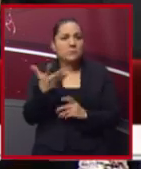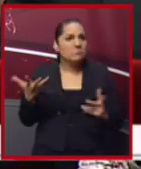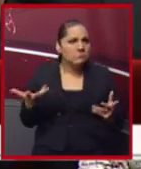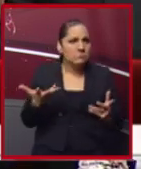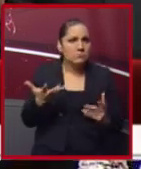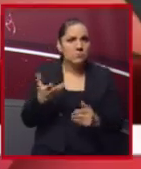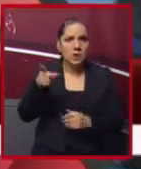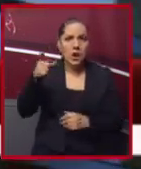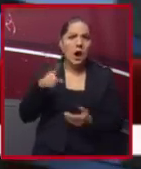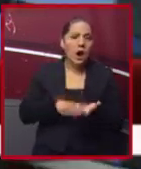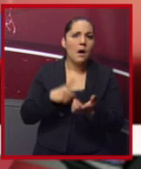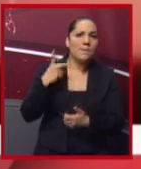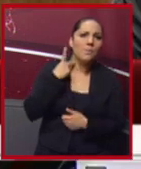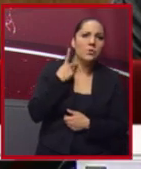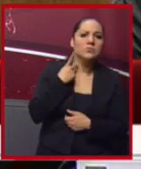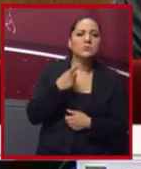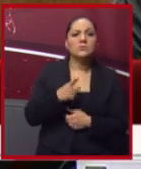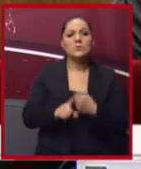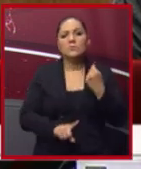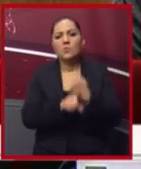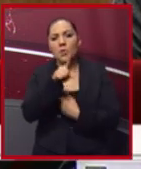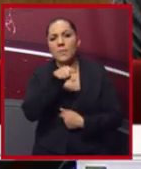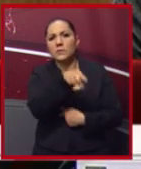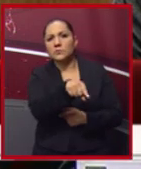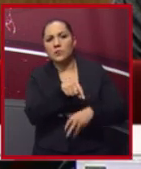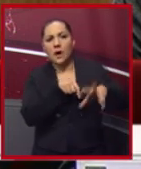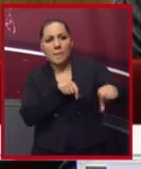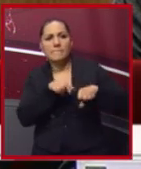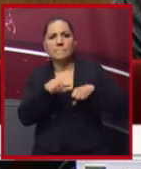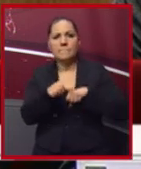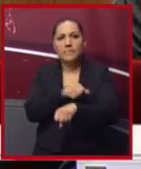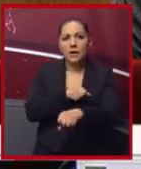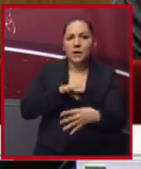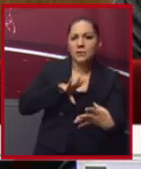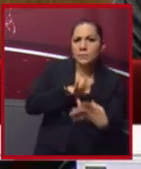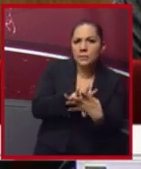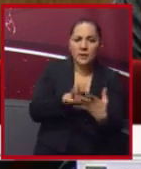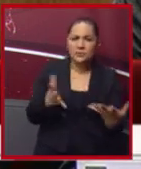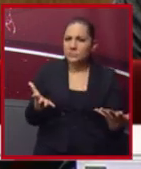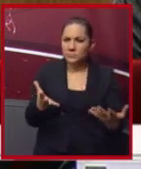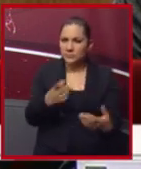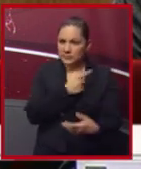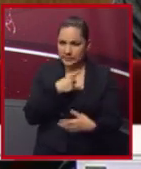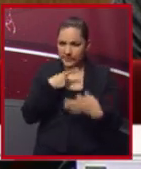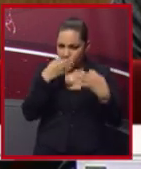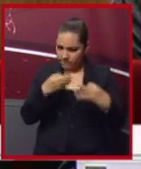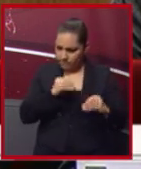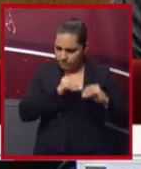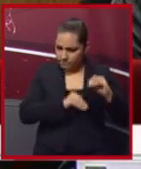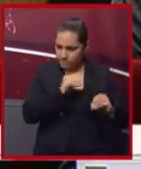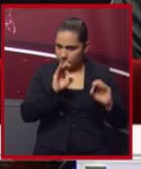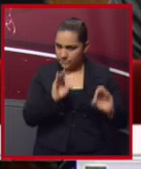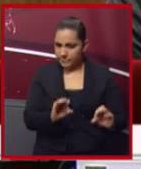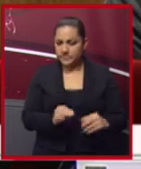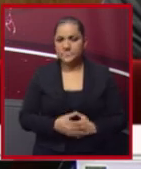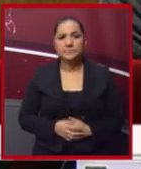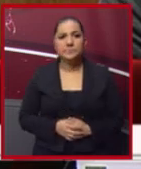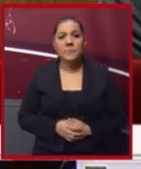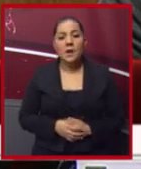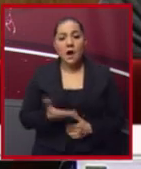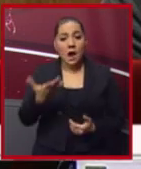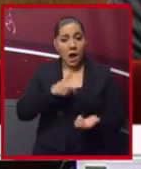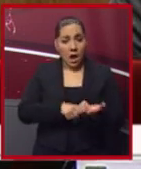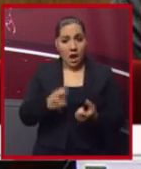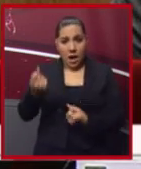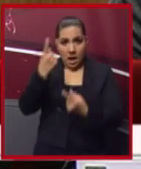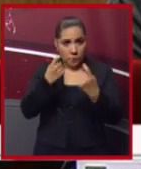persecuciones políticas. A mí me parece inconcebible que guachicoleros que tienen la mercancía y la venden en